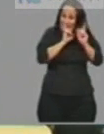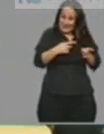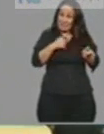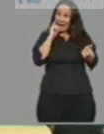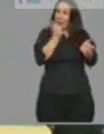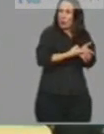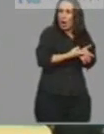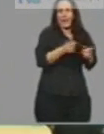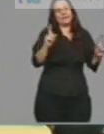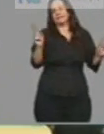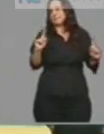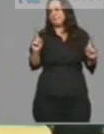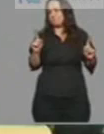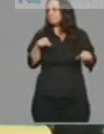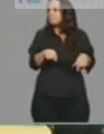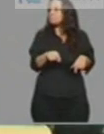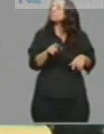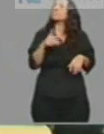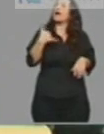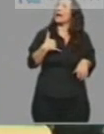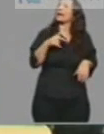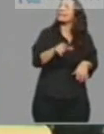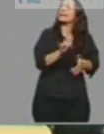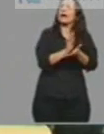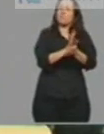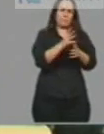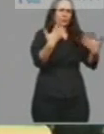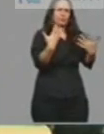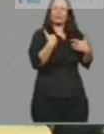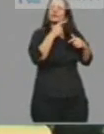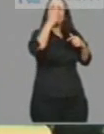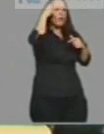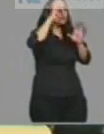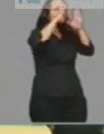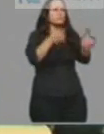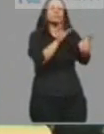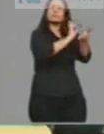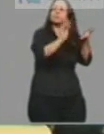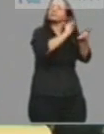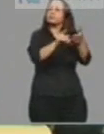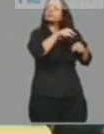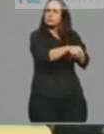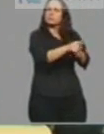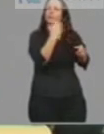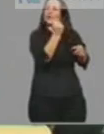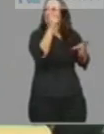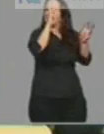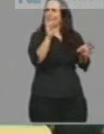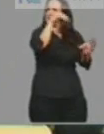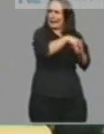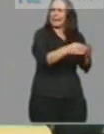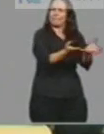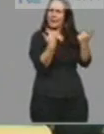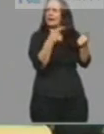y va a precisamente darle participación al Parlamento argentino en un tema tan importante como este, como también se lo